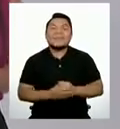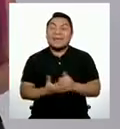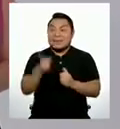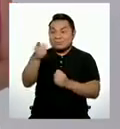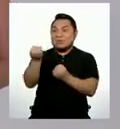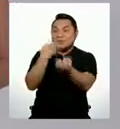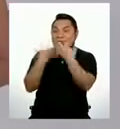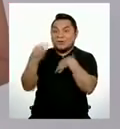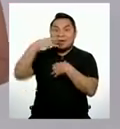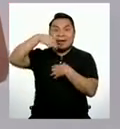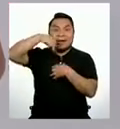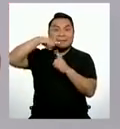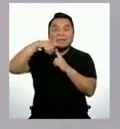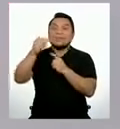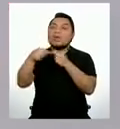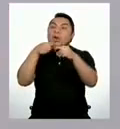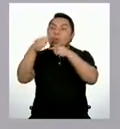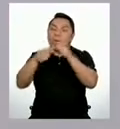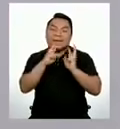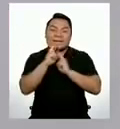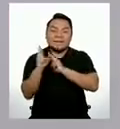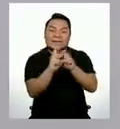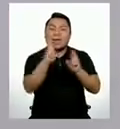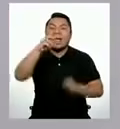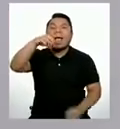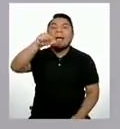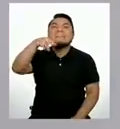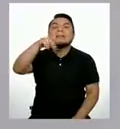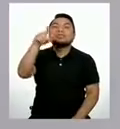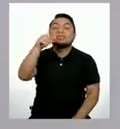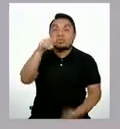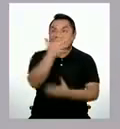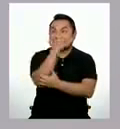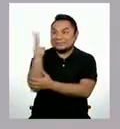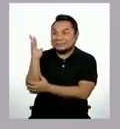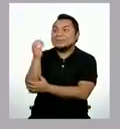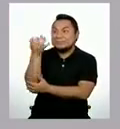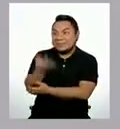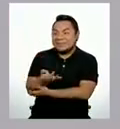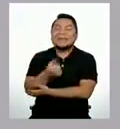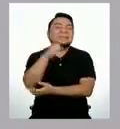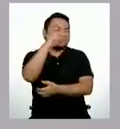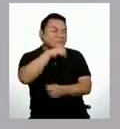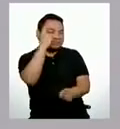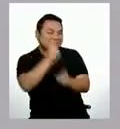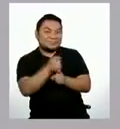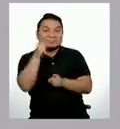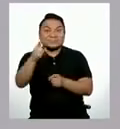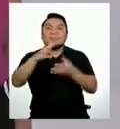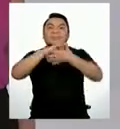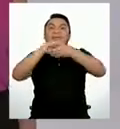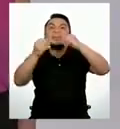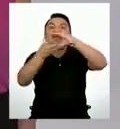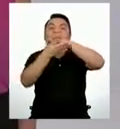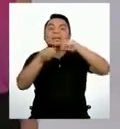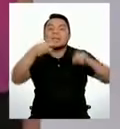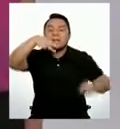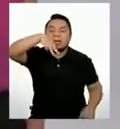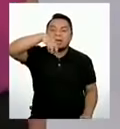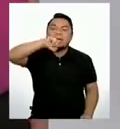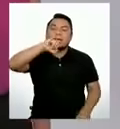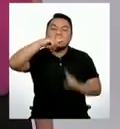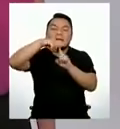que acabamos de escuchar sobre el origen del río Amazonas. Así es. Por ejemplo, los mitos se transmiten de generación en